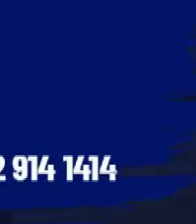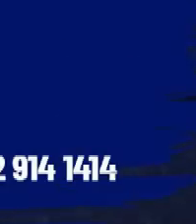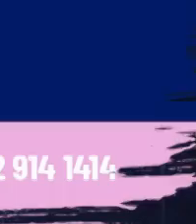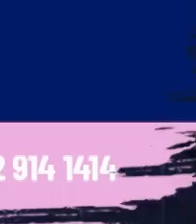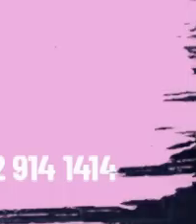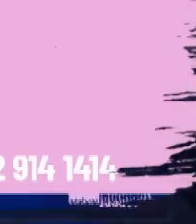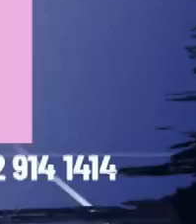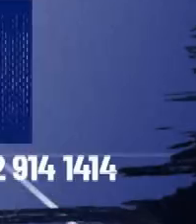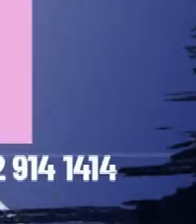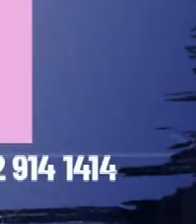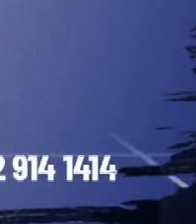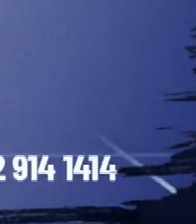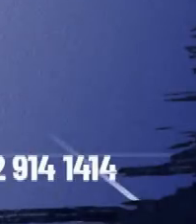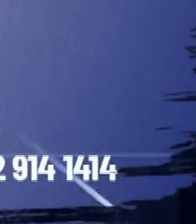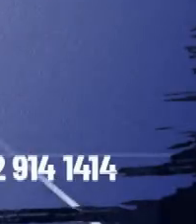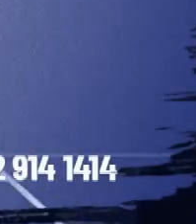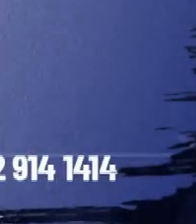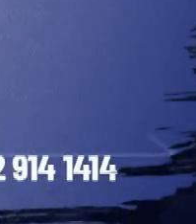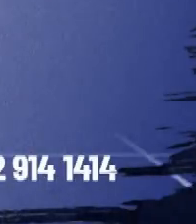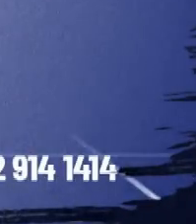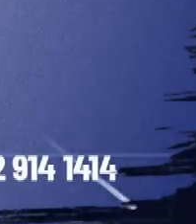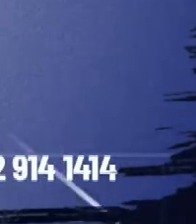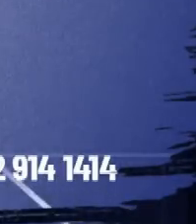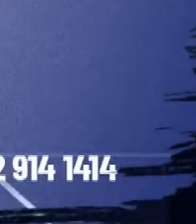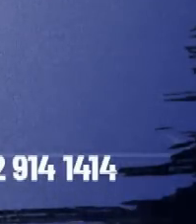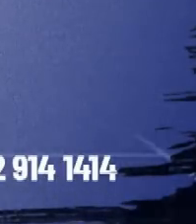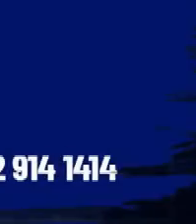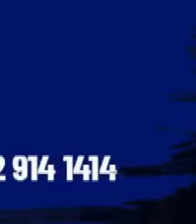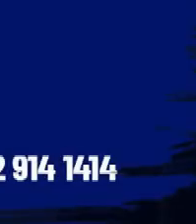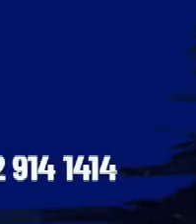Total Abogados, somos tu partner legal.